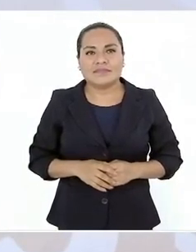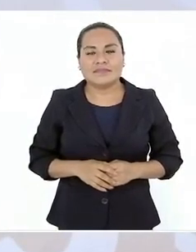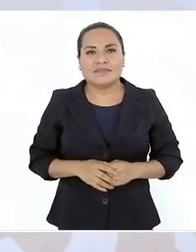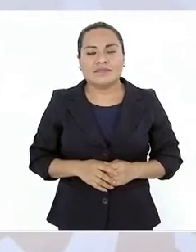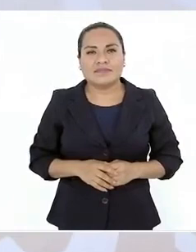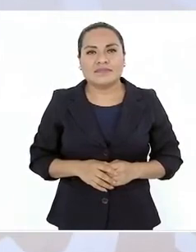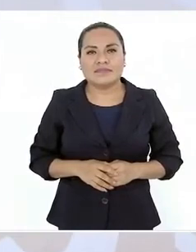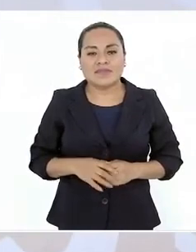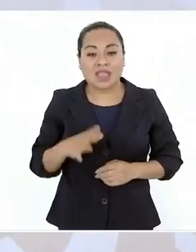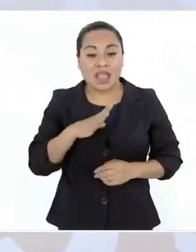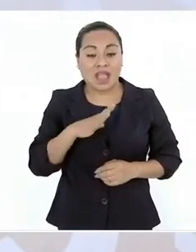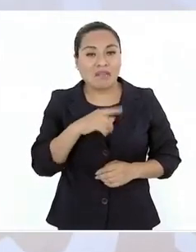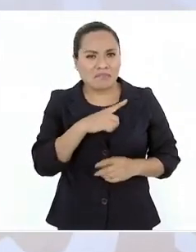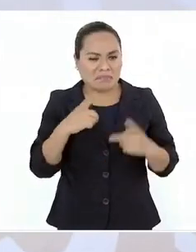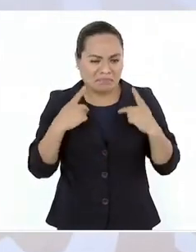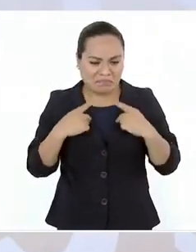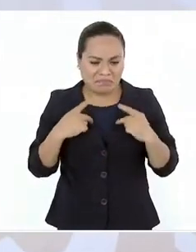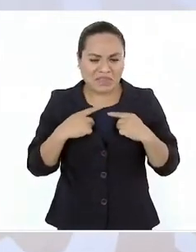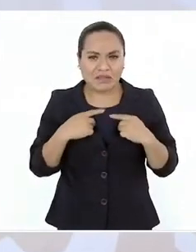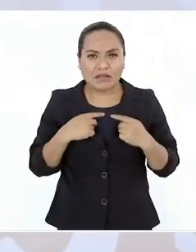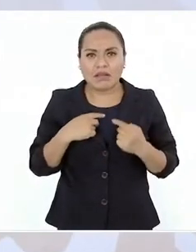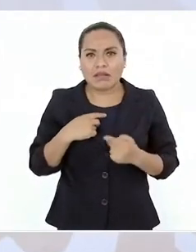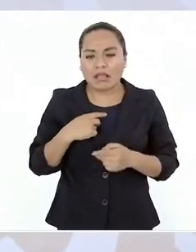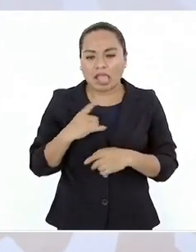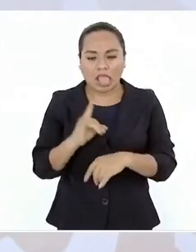se disfrazan de líderes